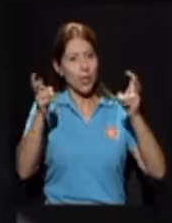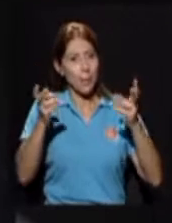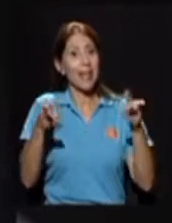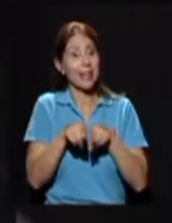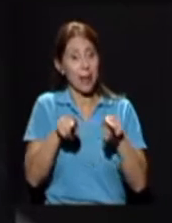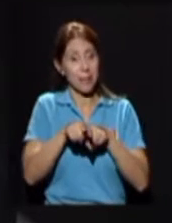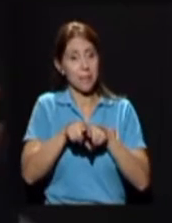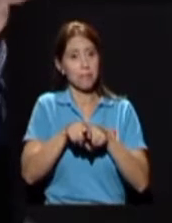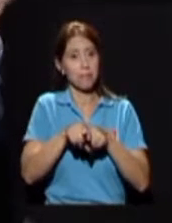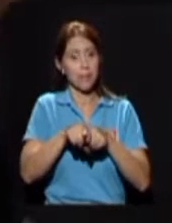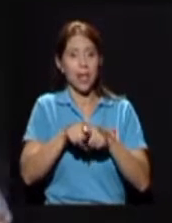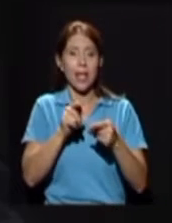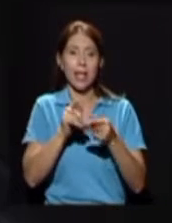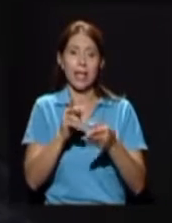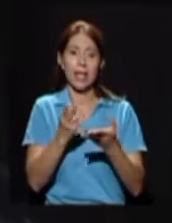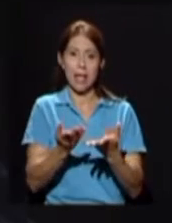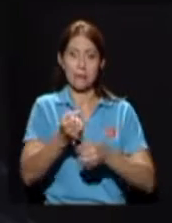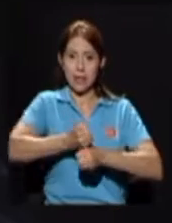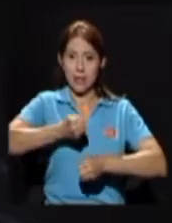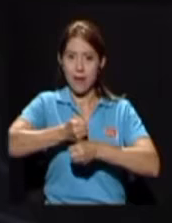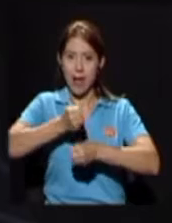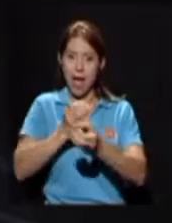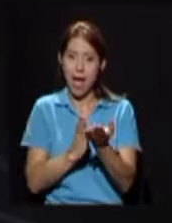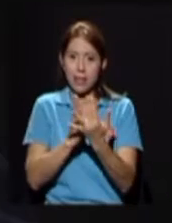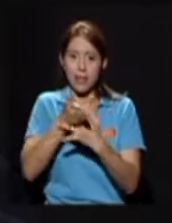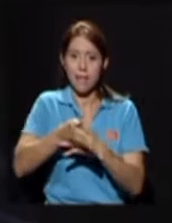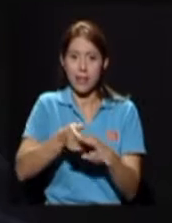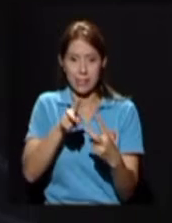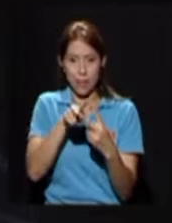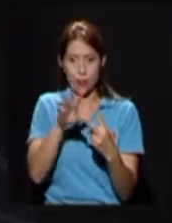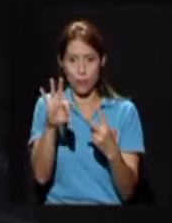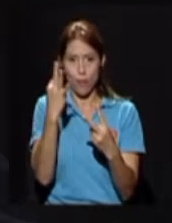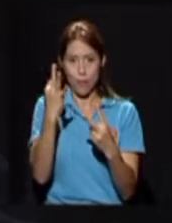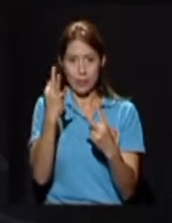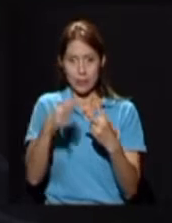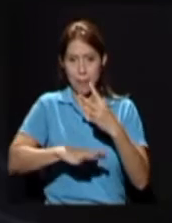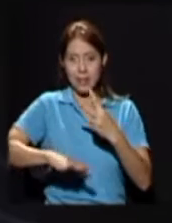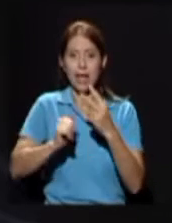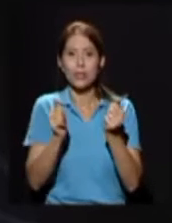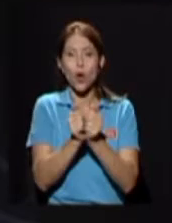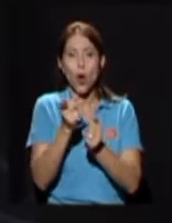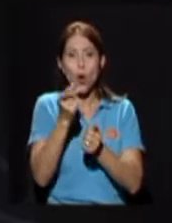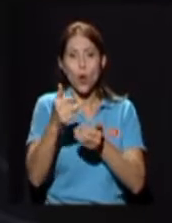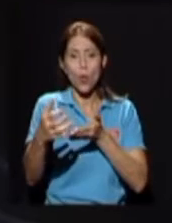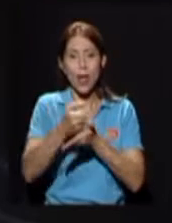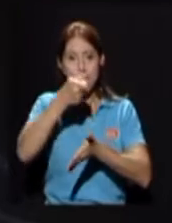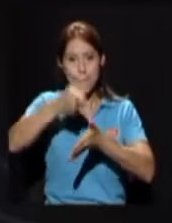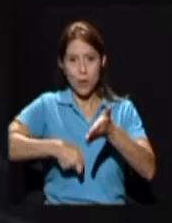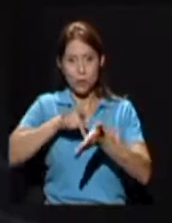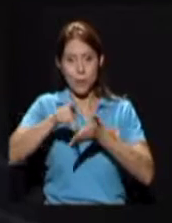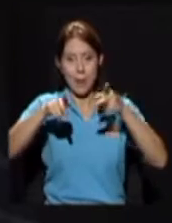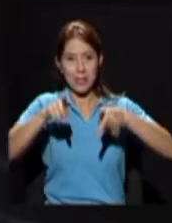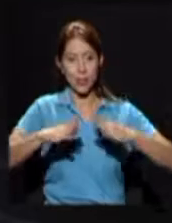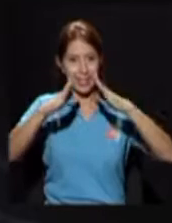paga a través de dos fuentes básicas con los impuestos que tributan los habitantes de este país.